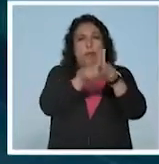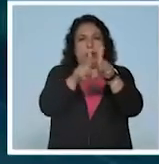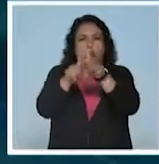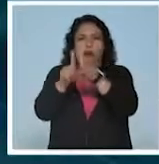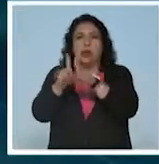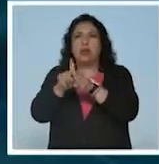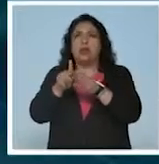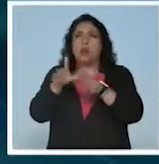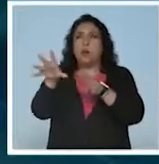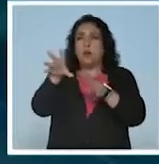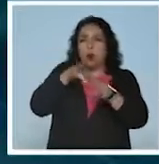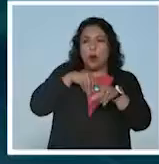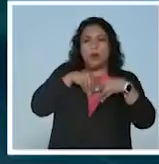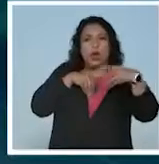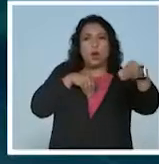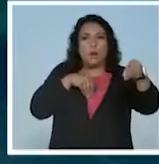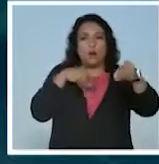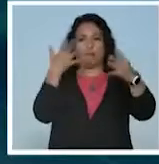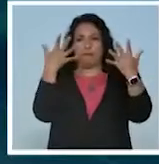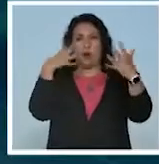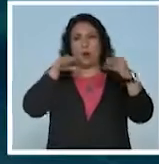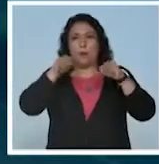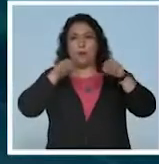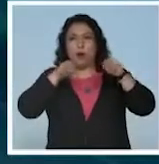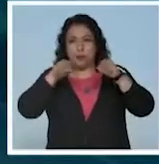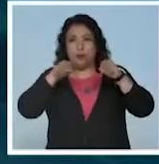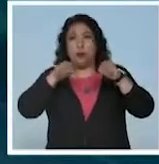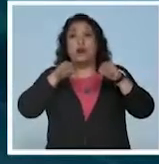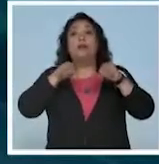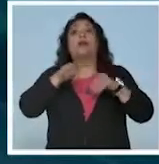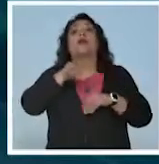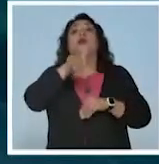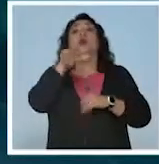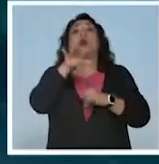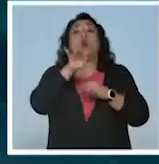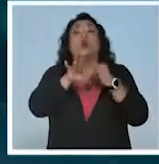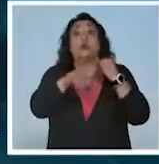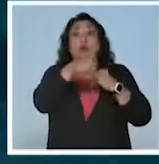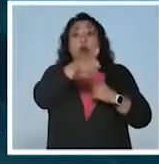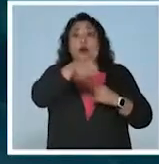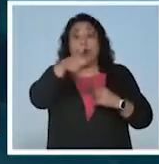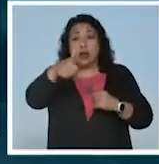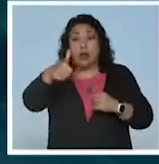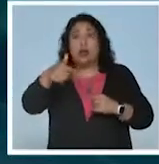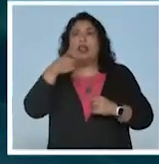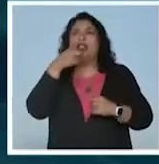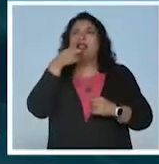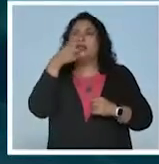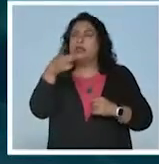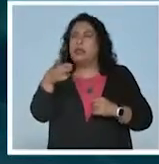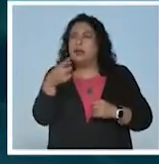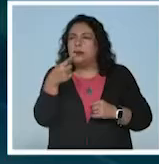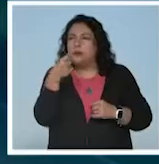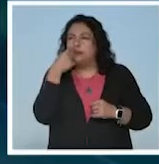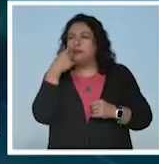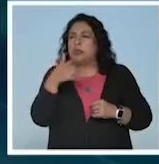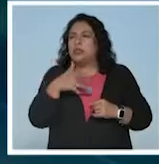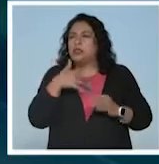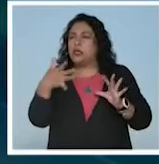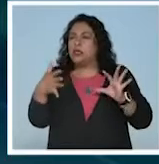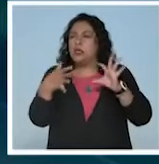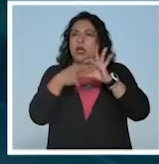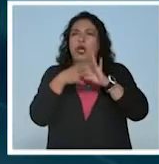imitar los movimientos de mano de otro individuo. Y, finalmente, cada uno señaló qué tan cerca se había sentido